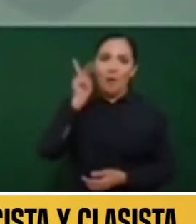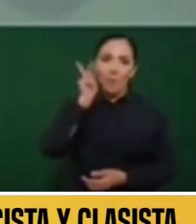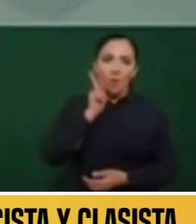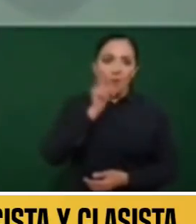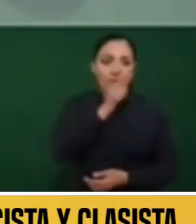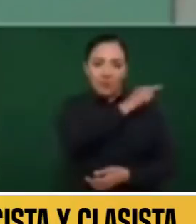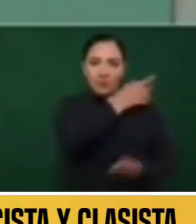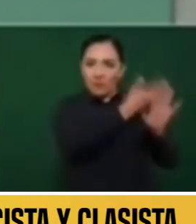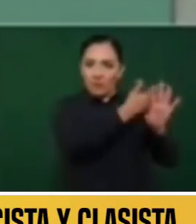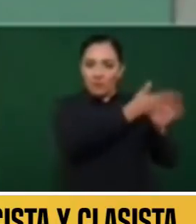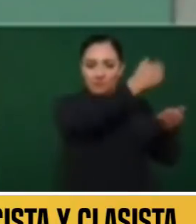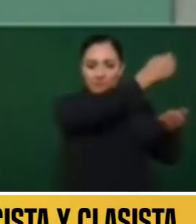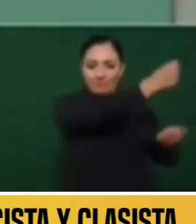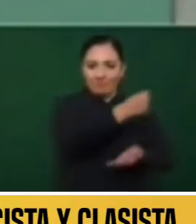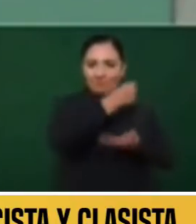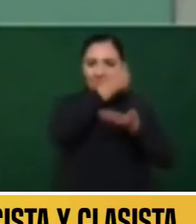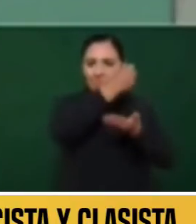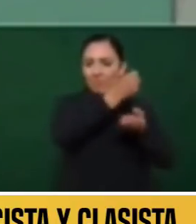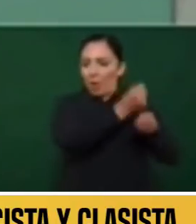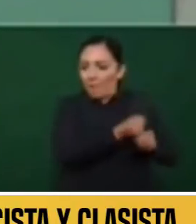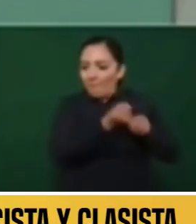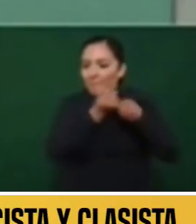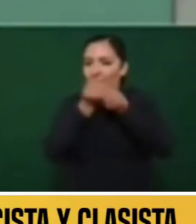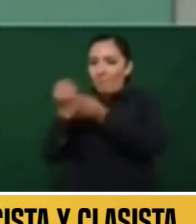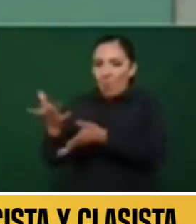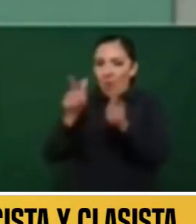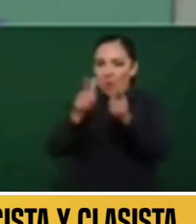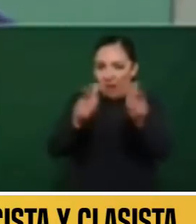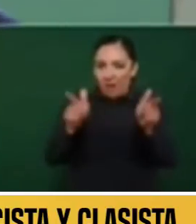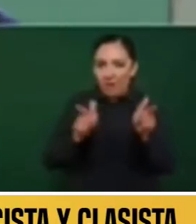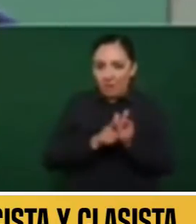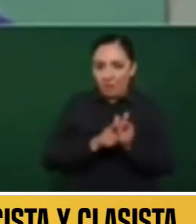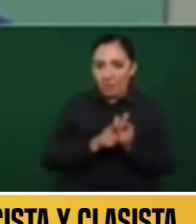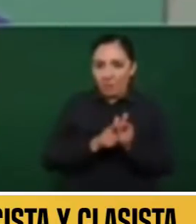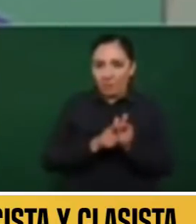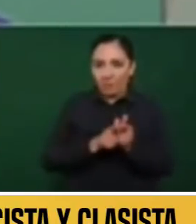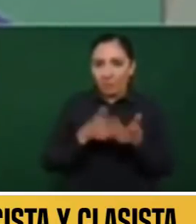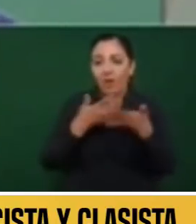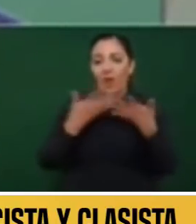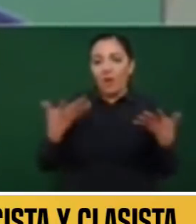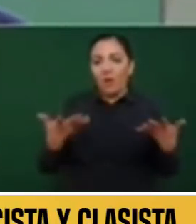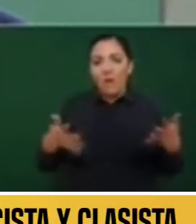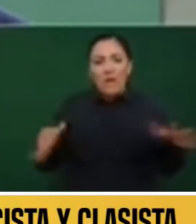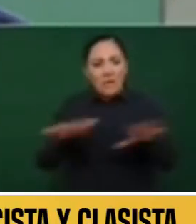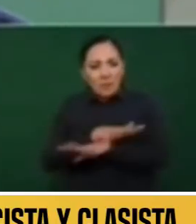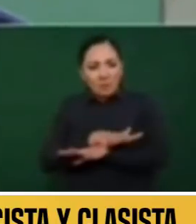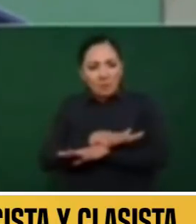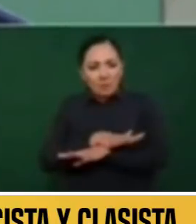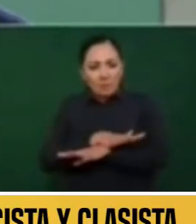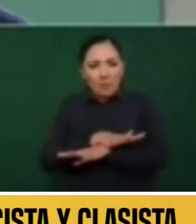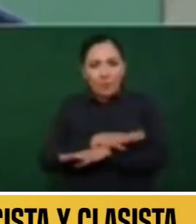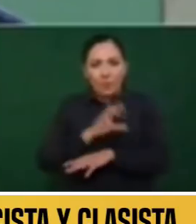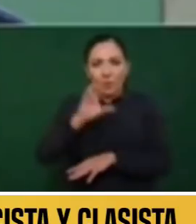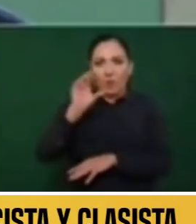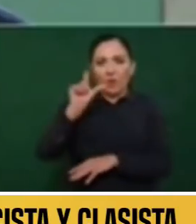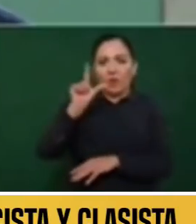entregando dinero. Ahora ya no está Claudio X. González, en apariencia,